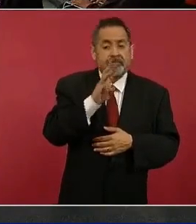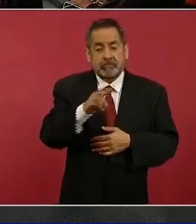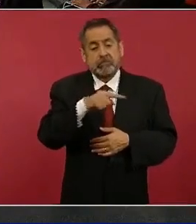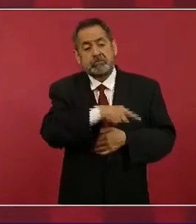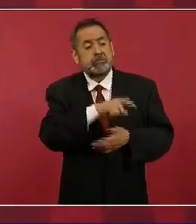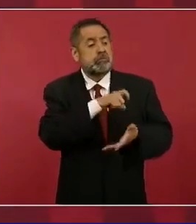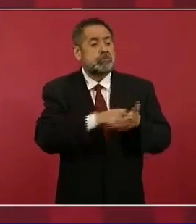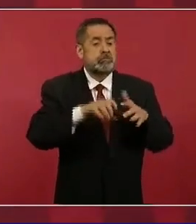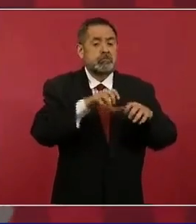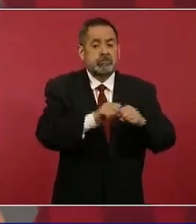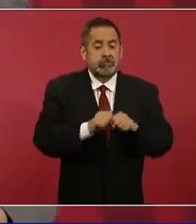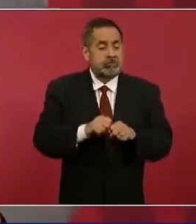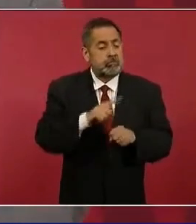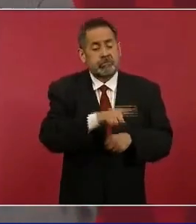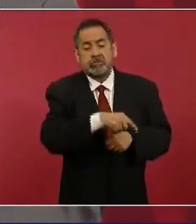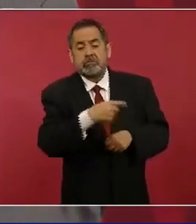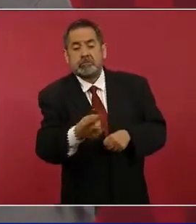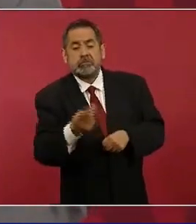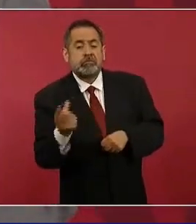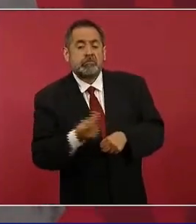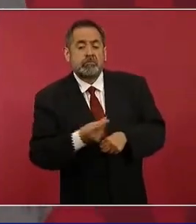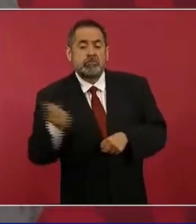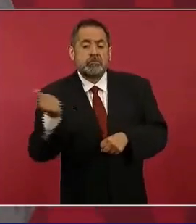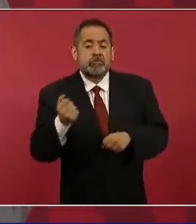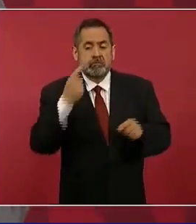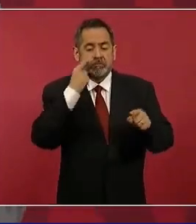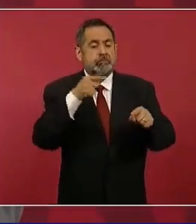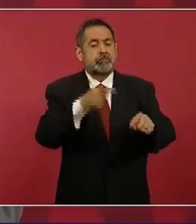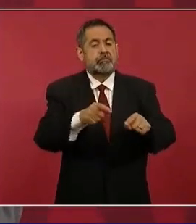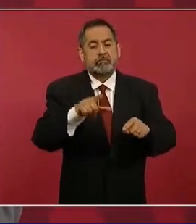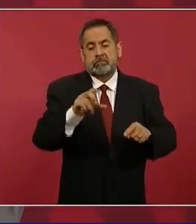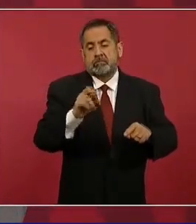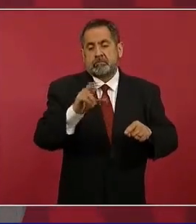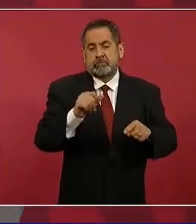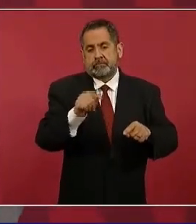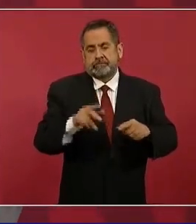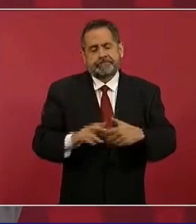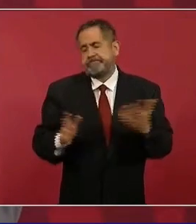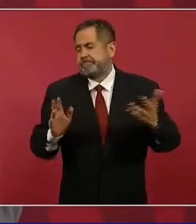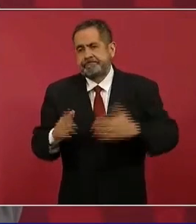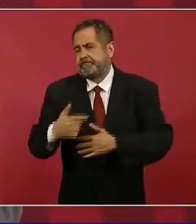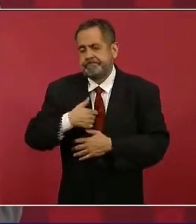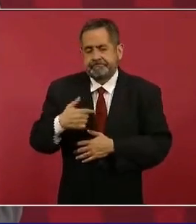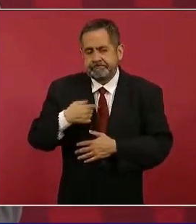y va a correr a Loret de Mola. No,